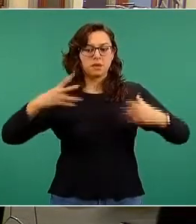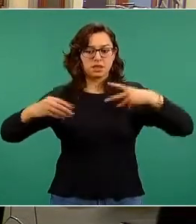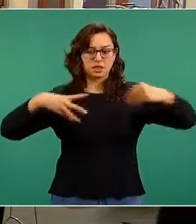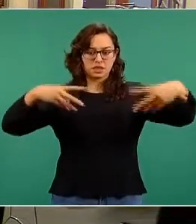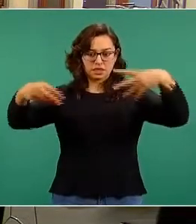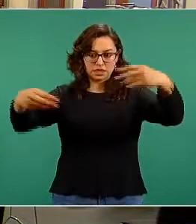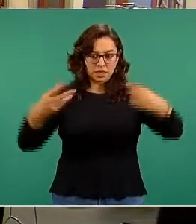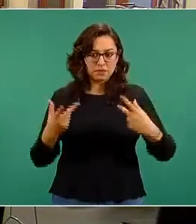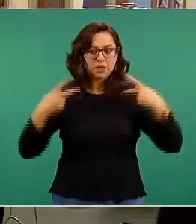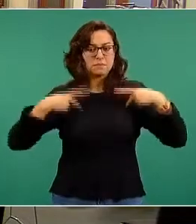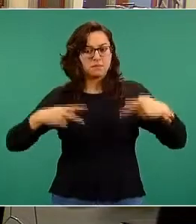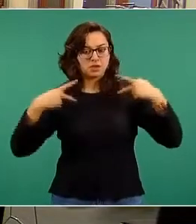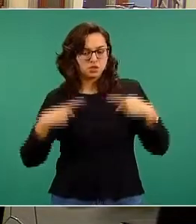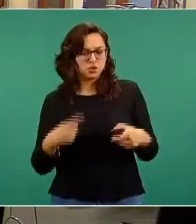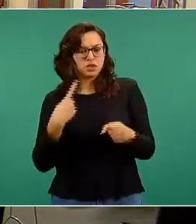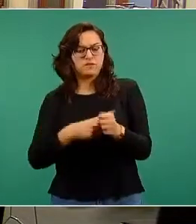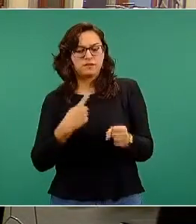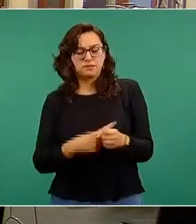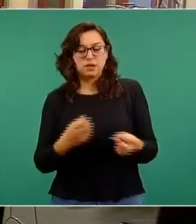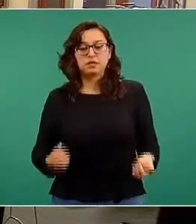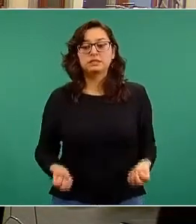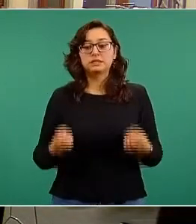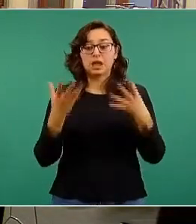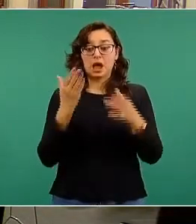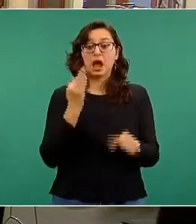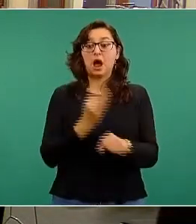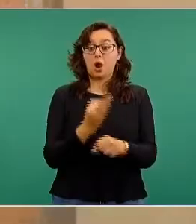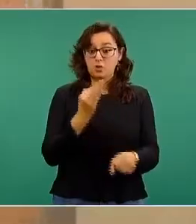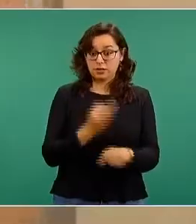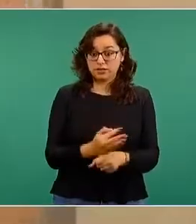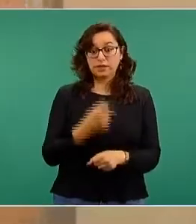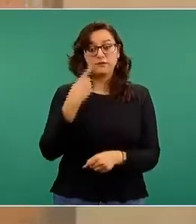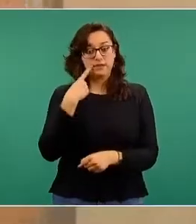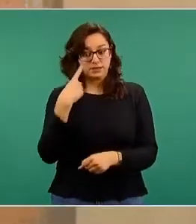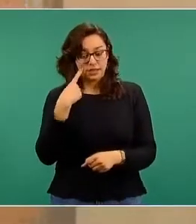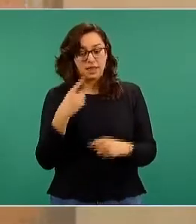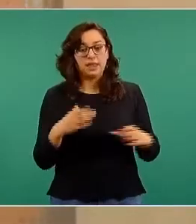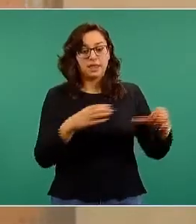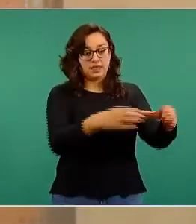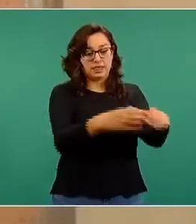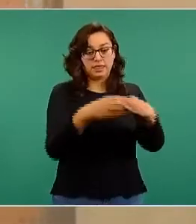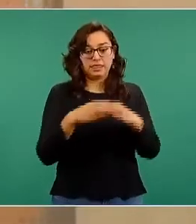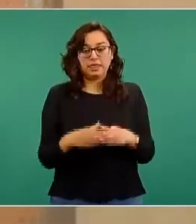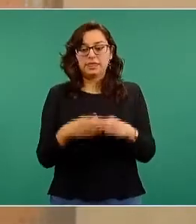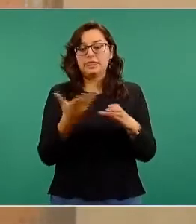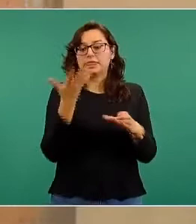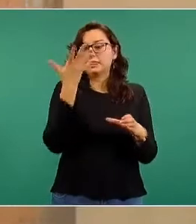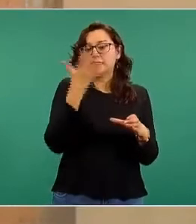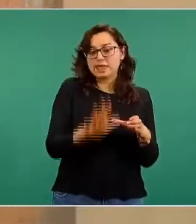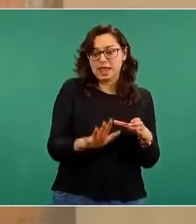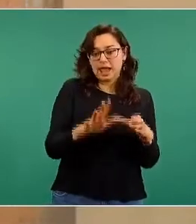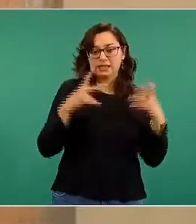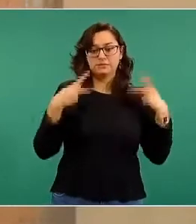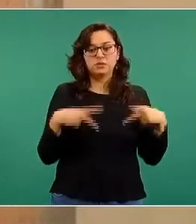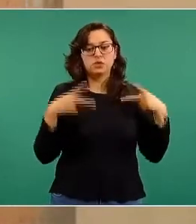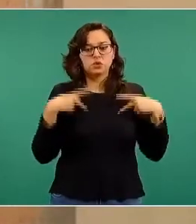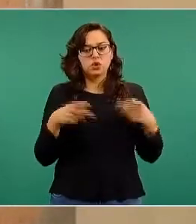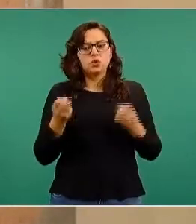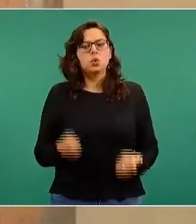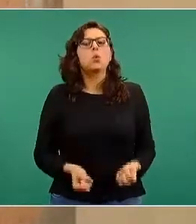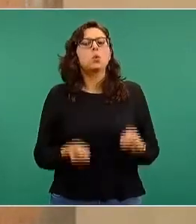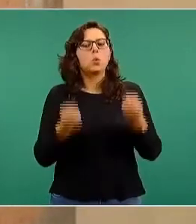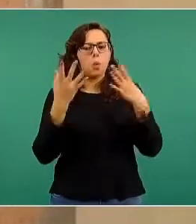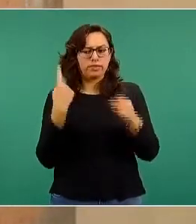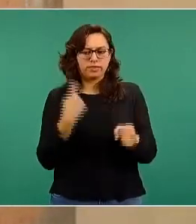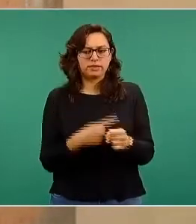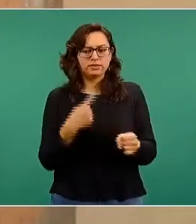este índice. Quiere decir que de cada 10 personas, ¿cuántas de estas son positivas? Son 4